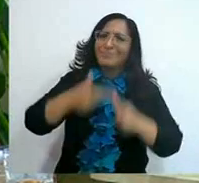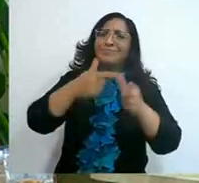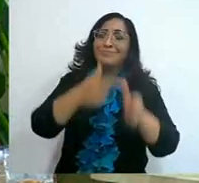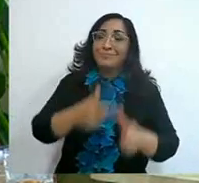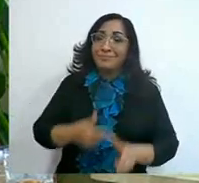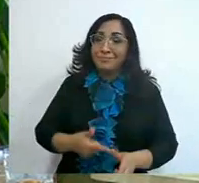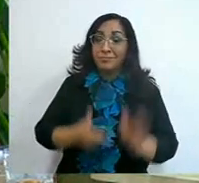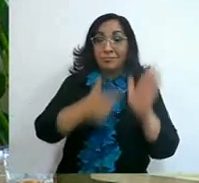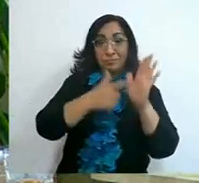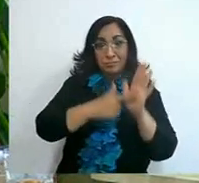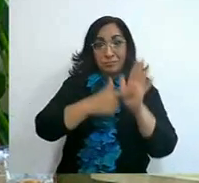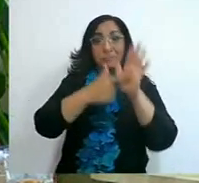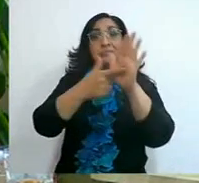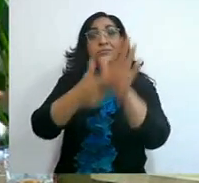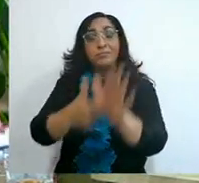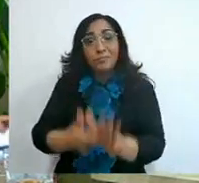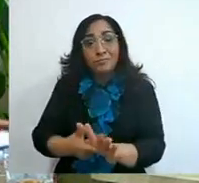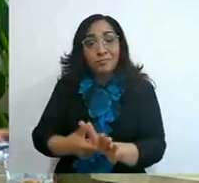ido mostrando